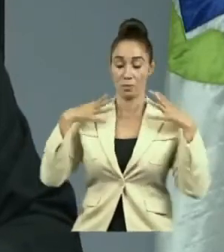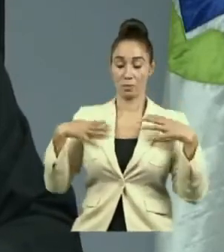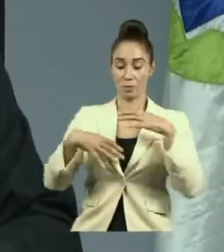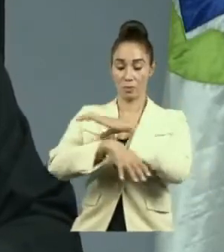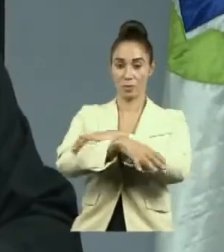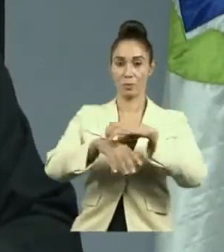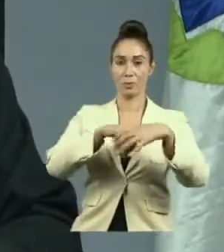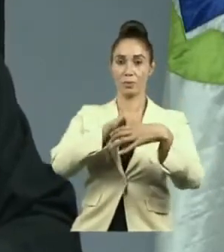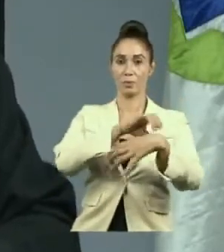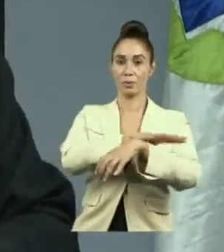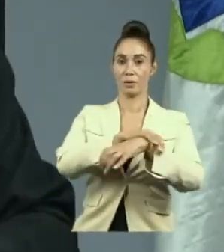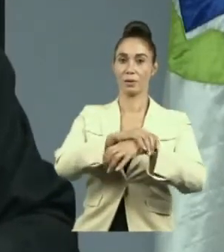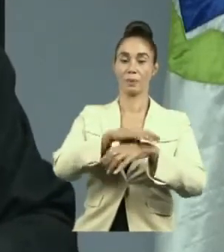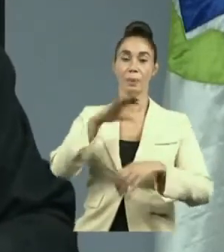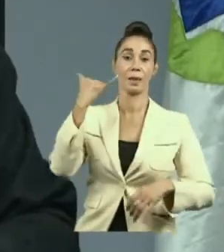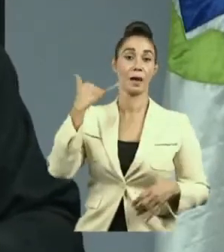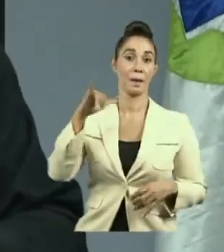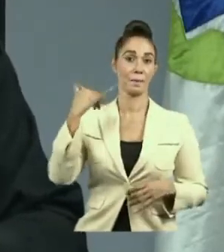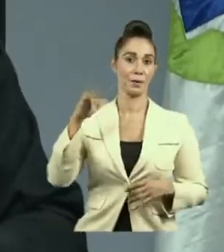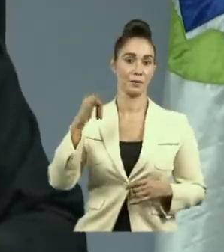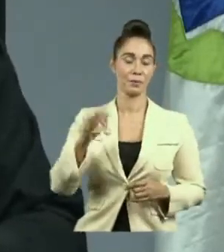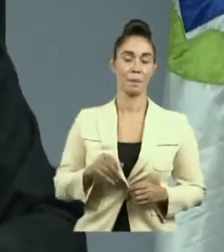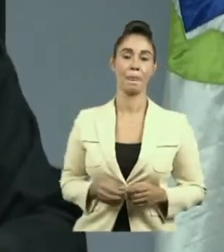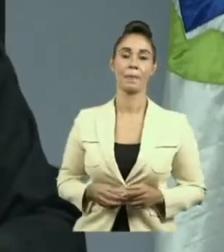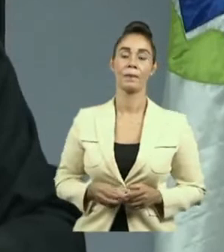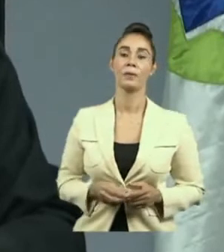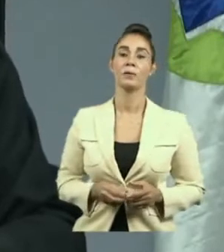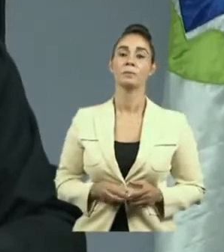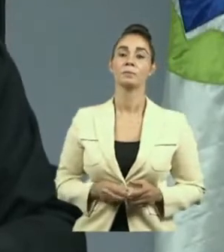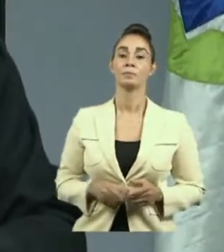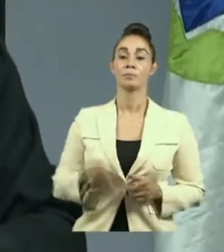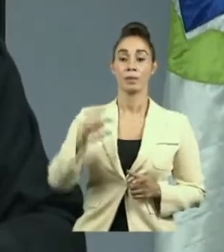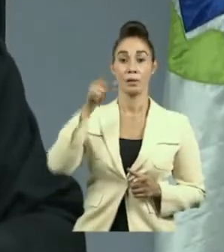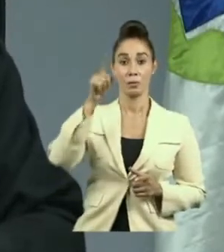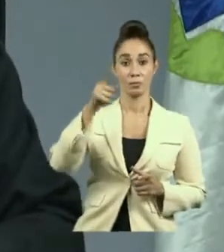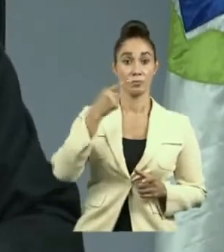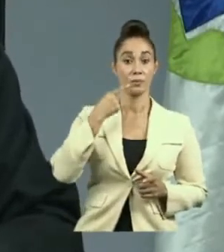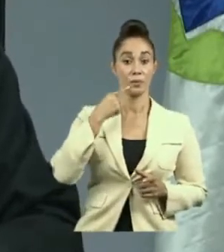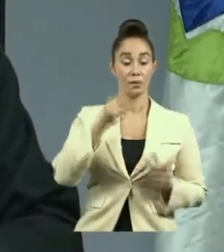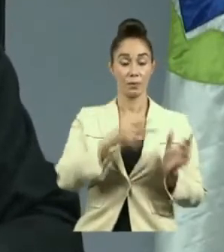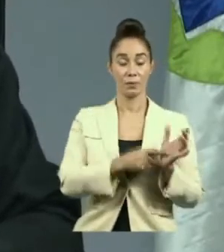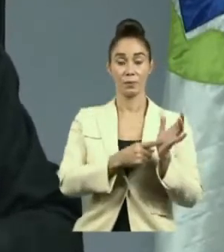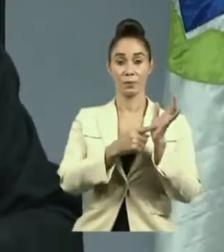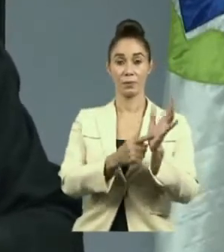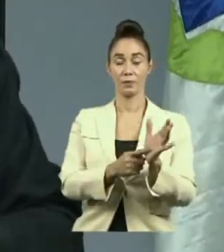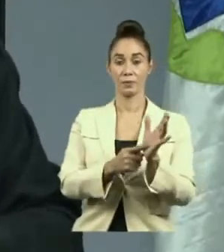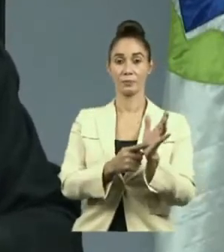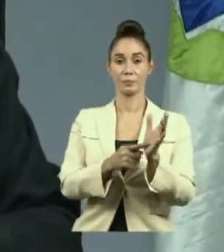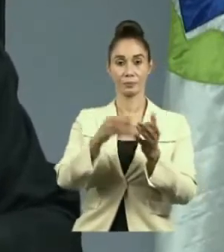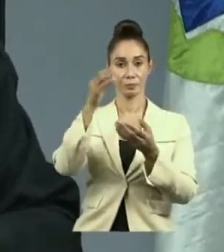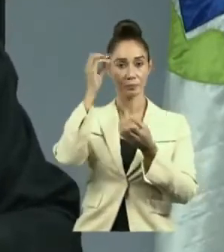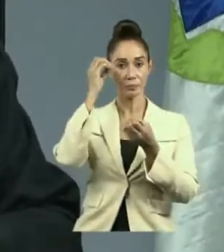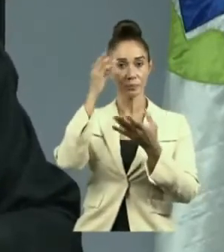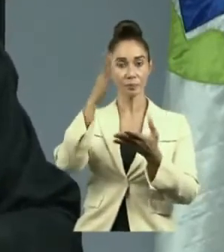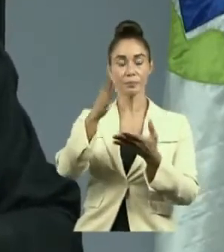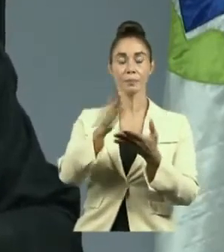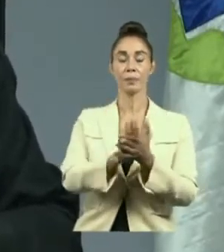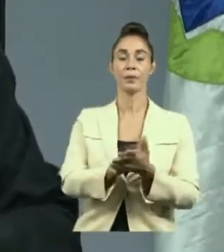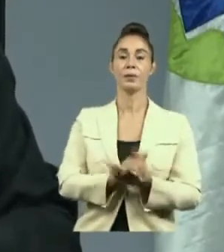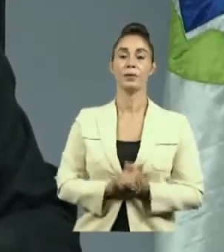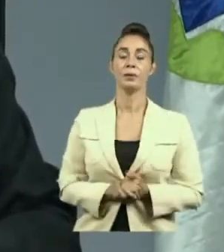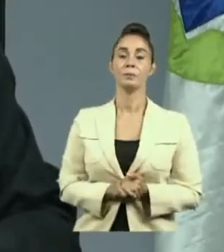de color amarillo con esto queremos alentar